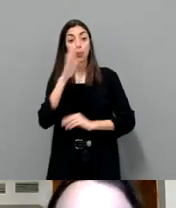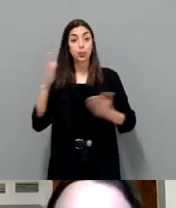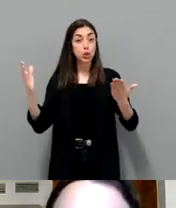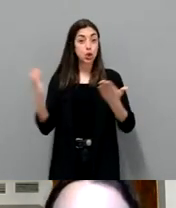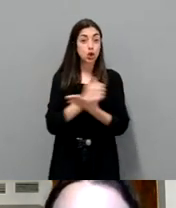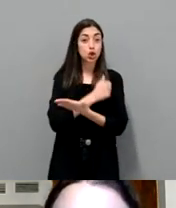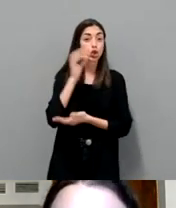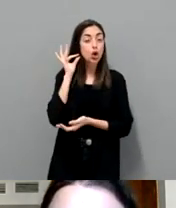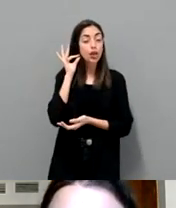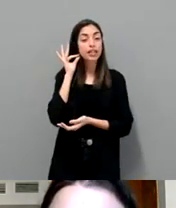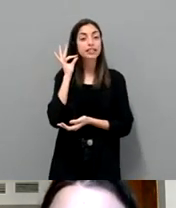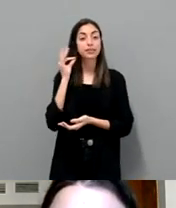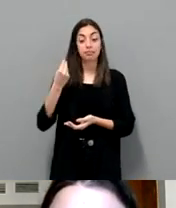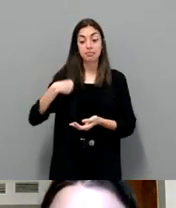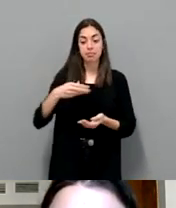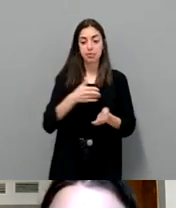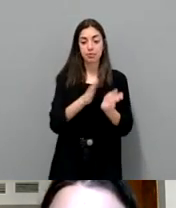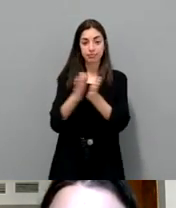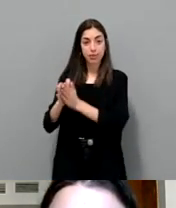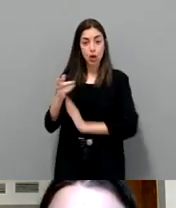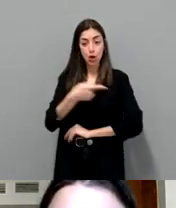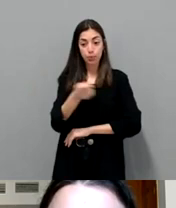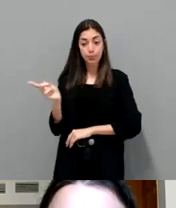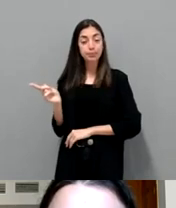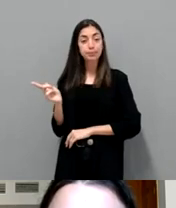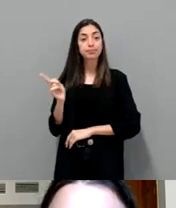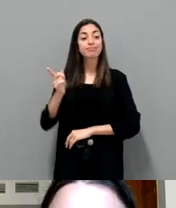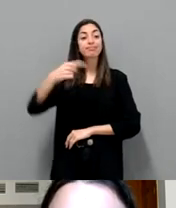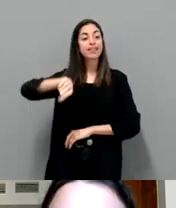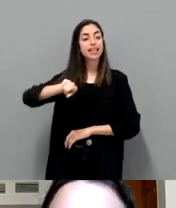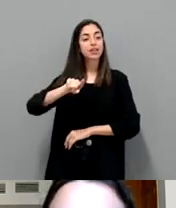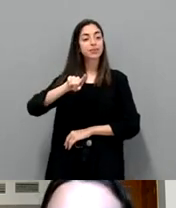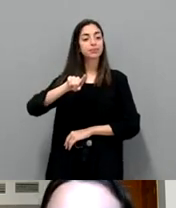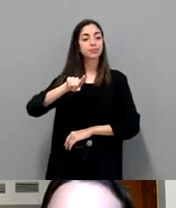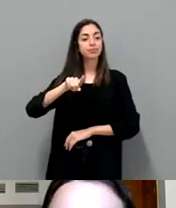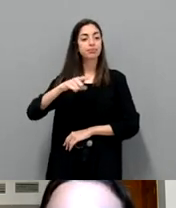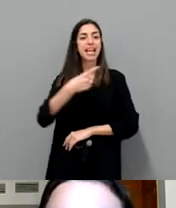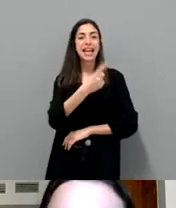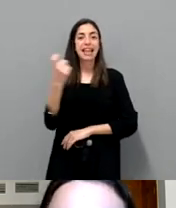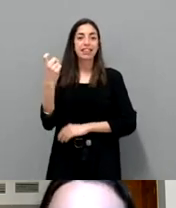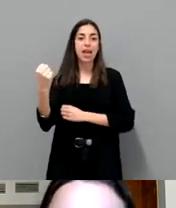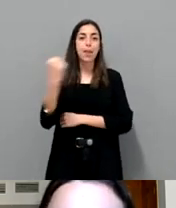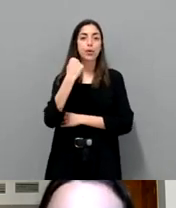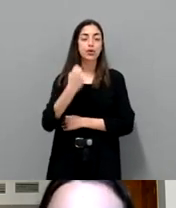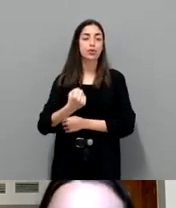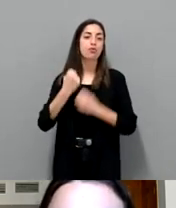que como ellas y por todas las que como ellas tienen grandes necesidades de apoyo.